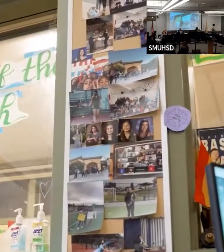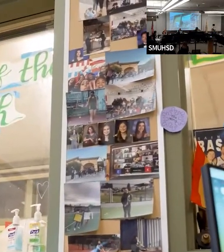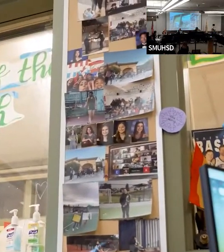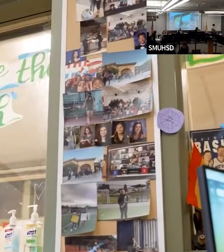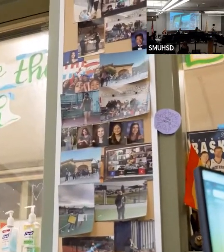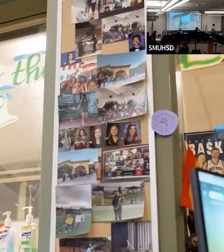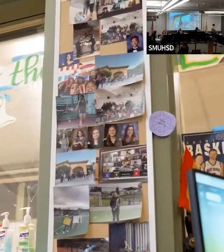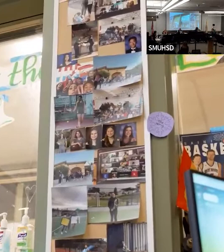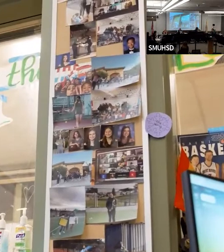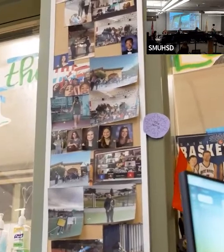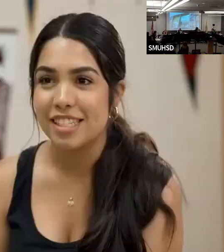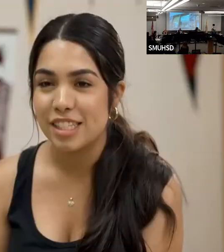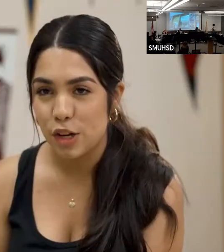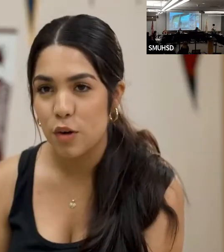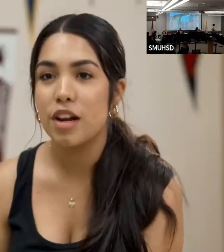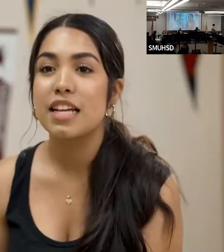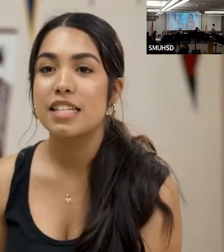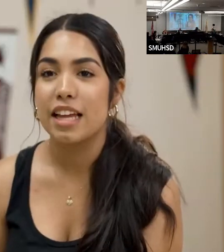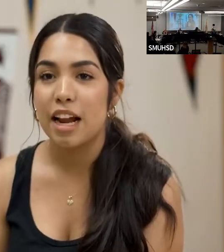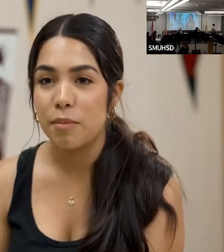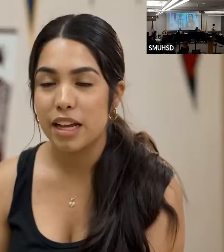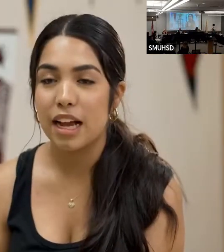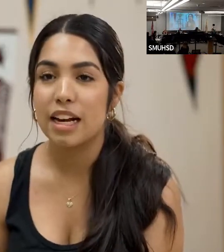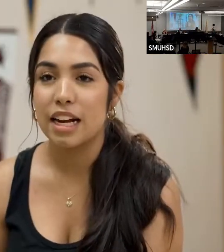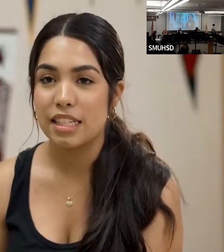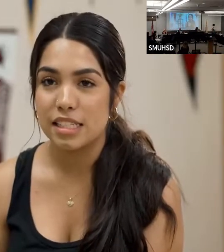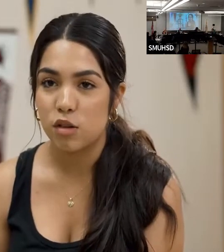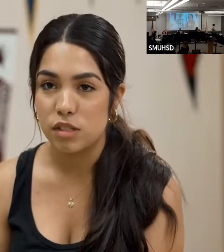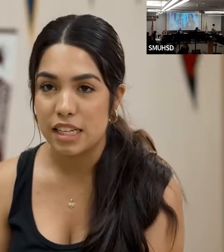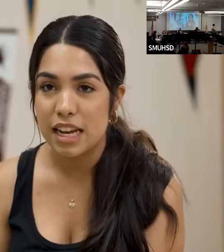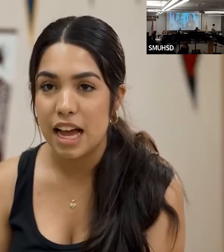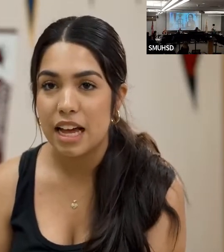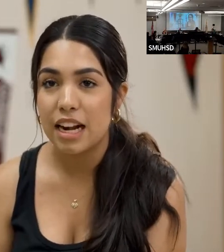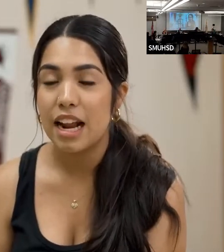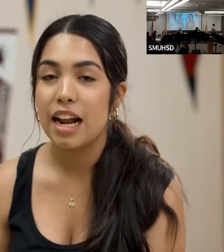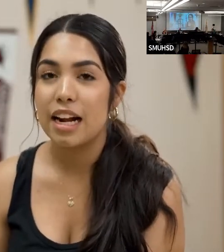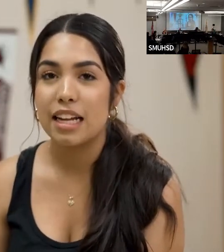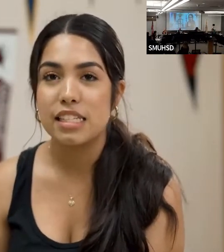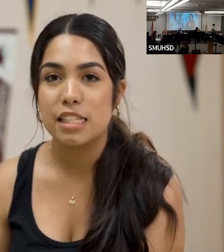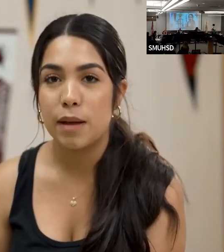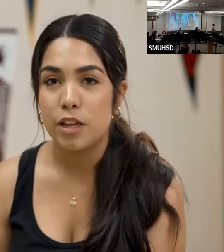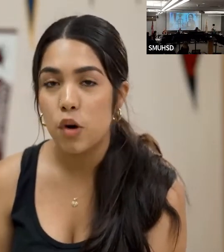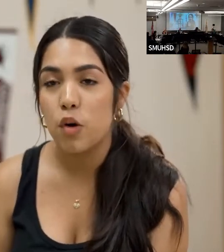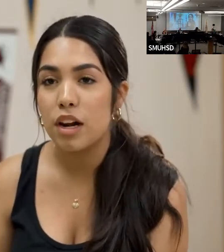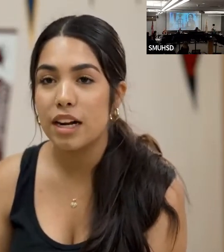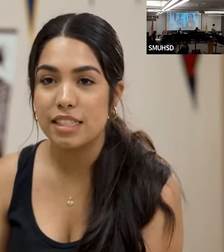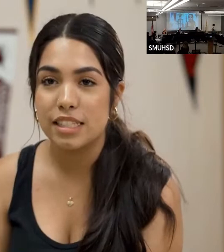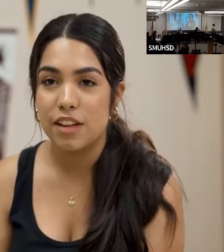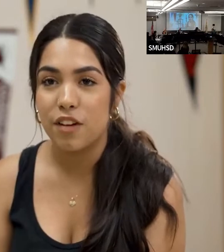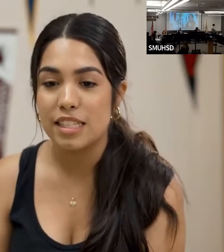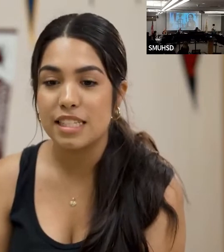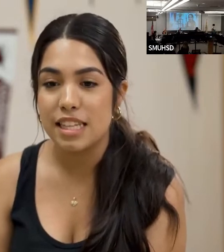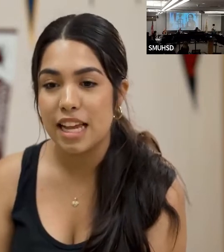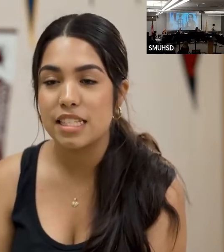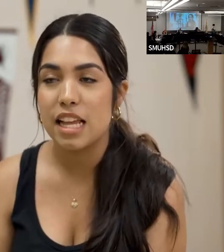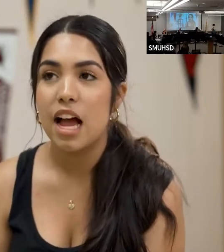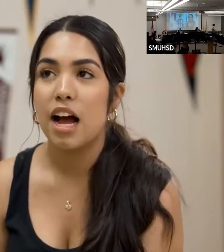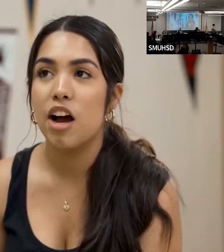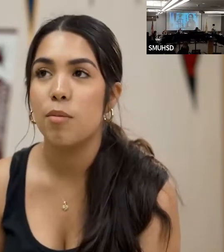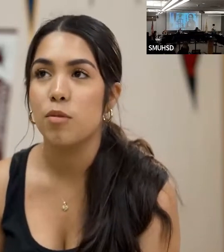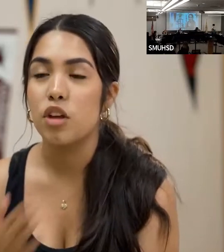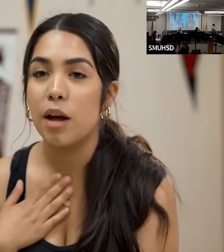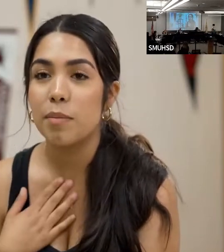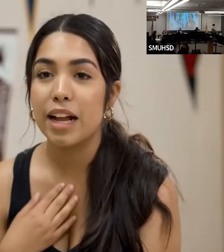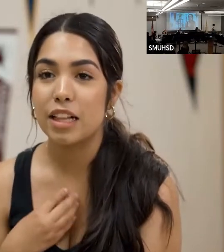clases como data de investigación, cerámica, clases de cocinar, clases de español, clases de